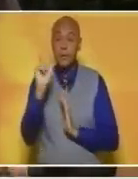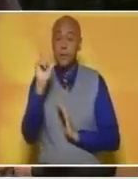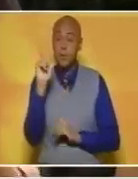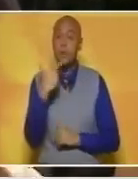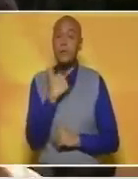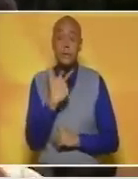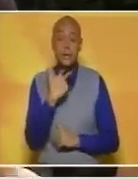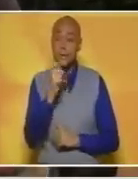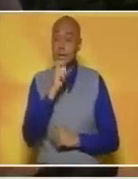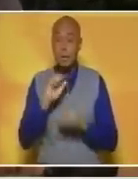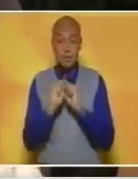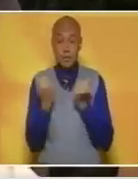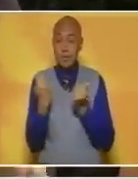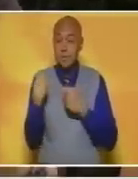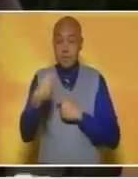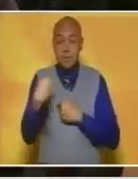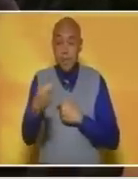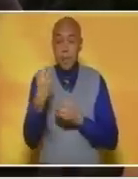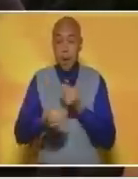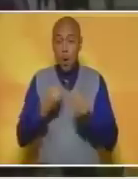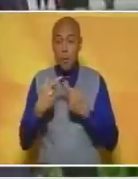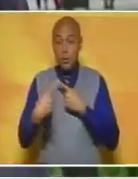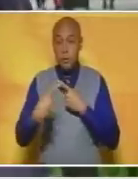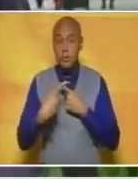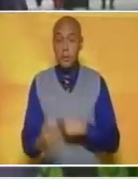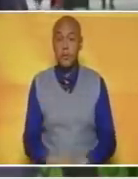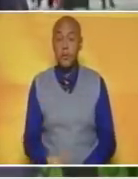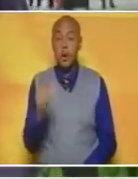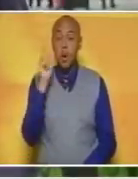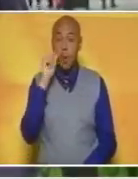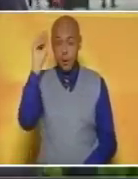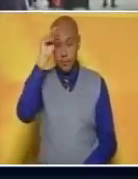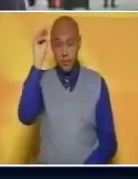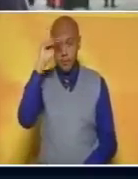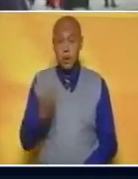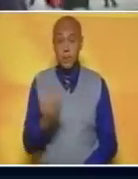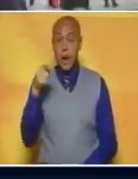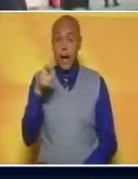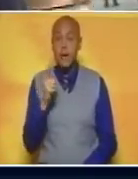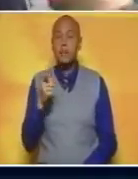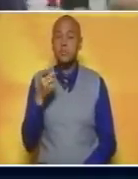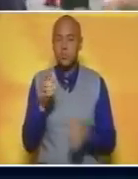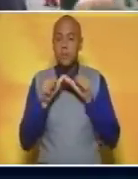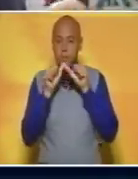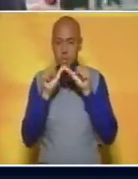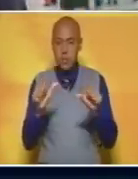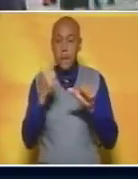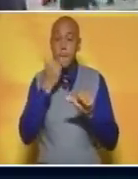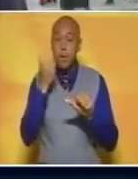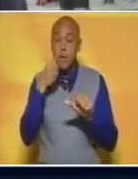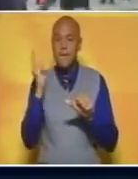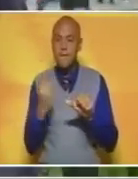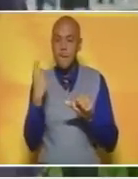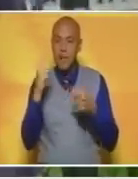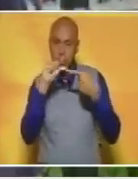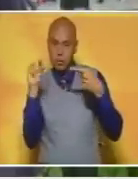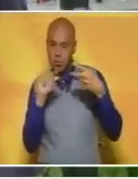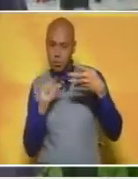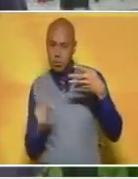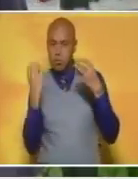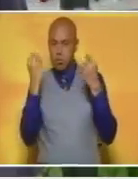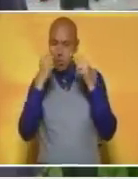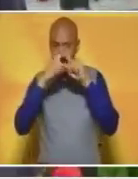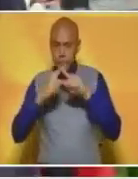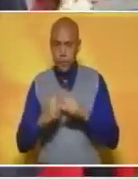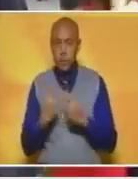tienen, lamentablemente, cómo ir a las escuelas. Docentes puntualizaron que seguirán alzando su voz hasta que no se revisen las tablas salariales de todo el gremio